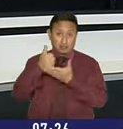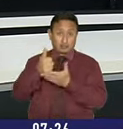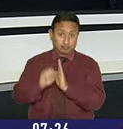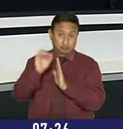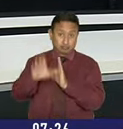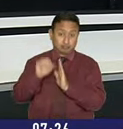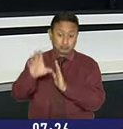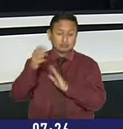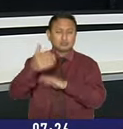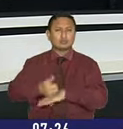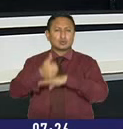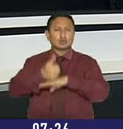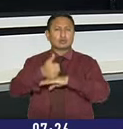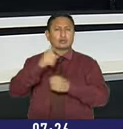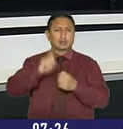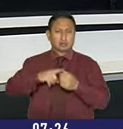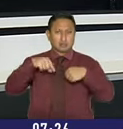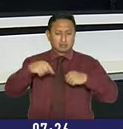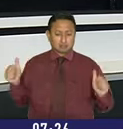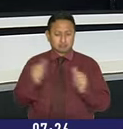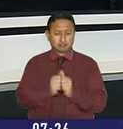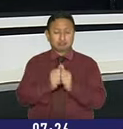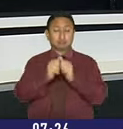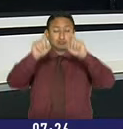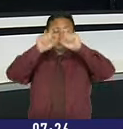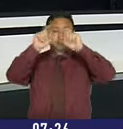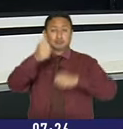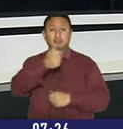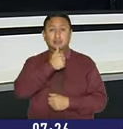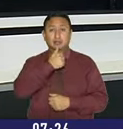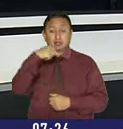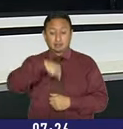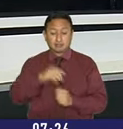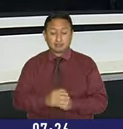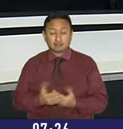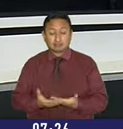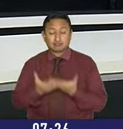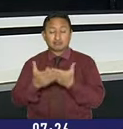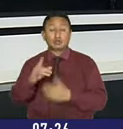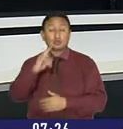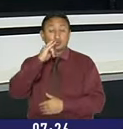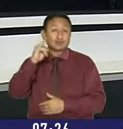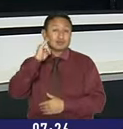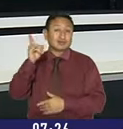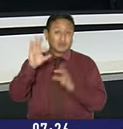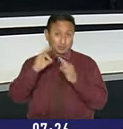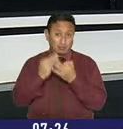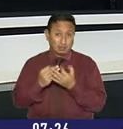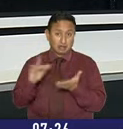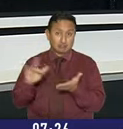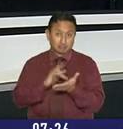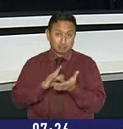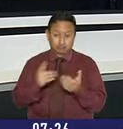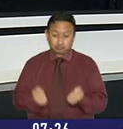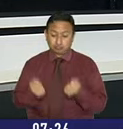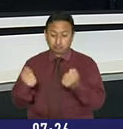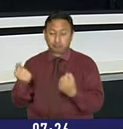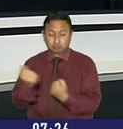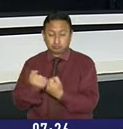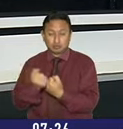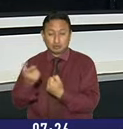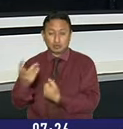conjunto con la empresa privada, entregaron tablets a los niños de las familias afectadas para contribuir en el desarrollo de sus procesos